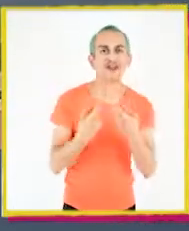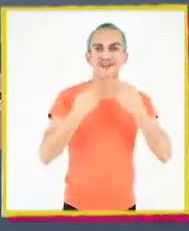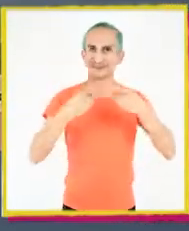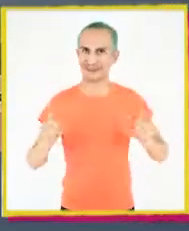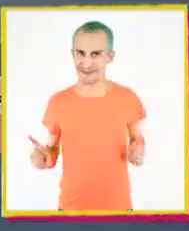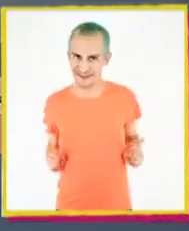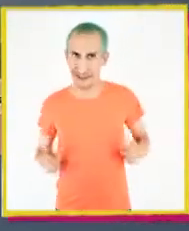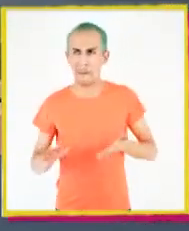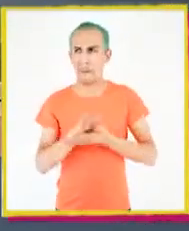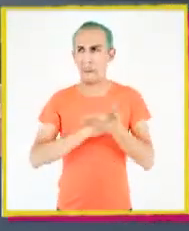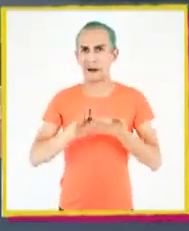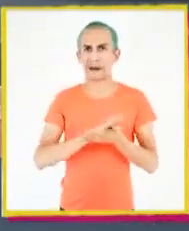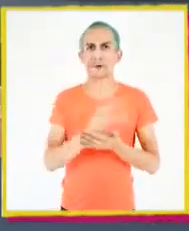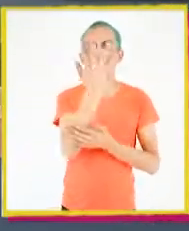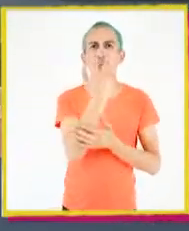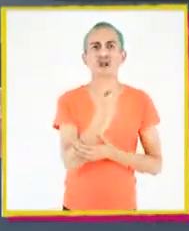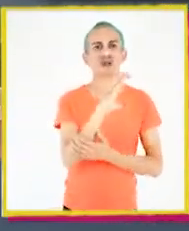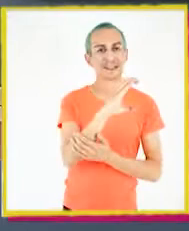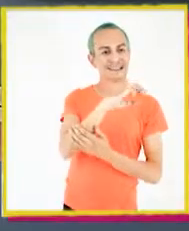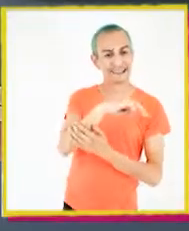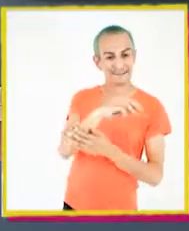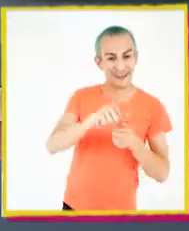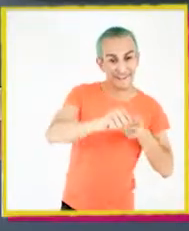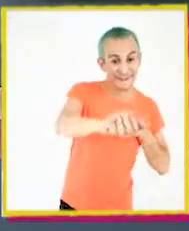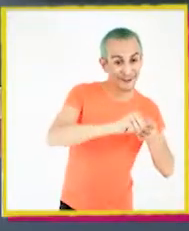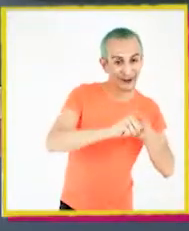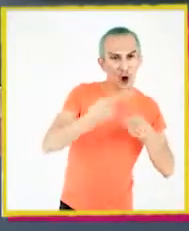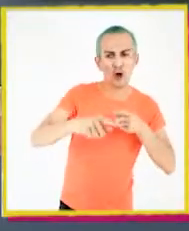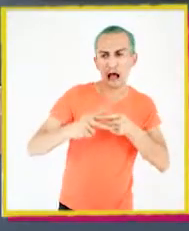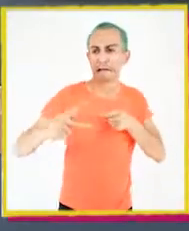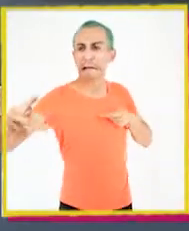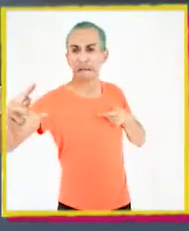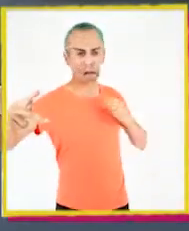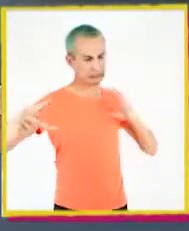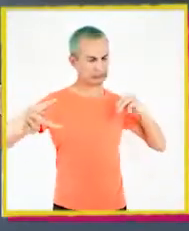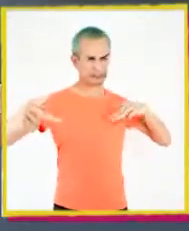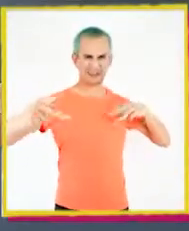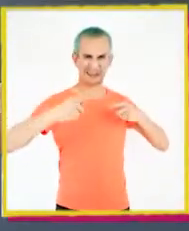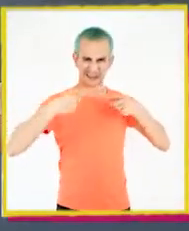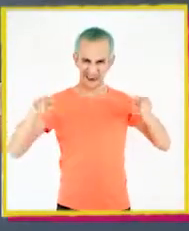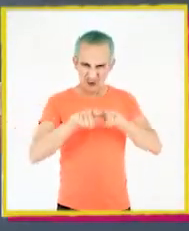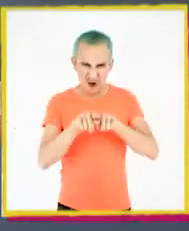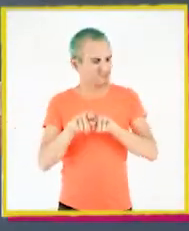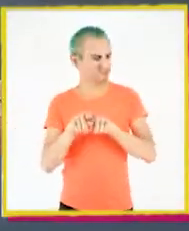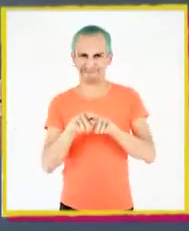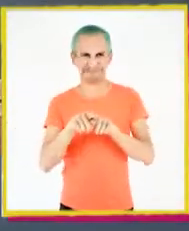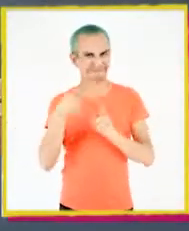Es como si comparáramos una unidad de medida en centímetros con otra en kilómetros. Nada que ver.